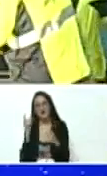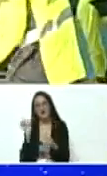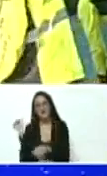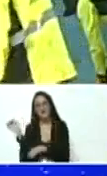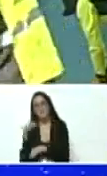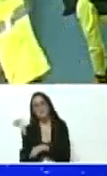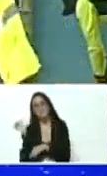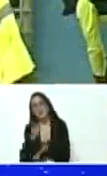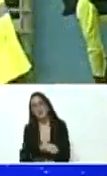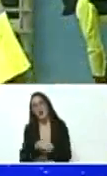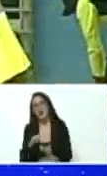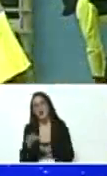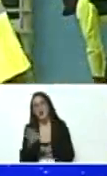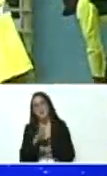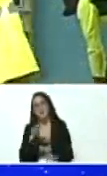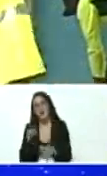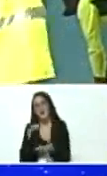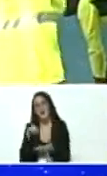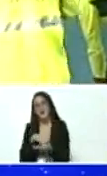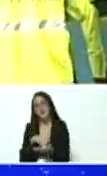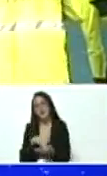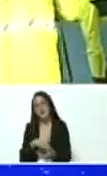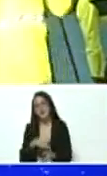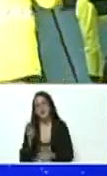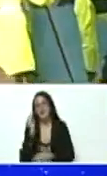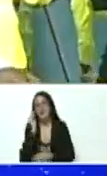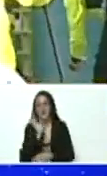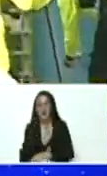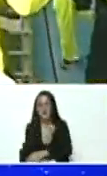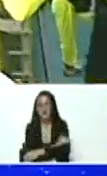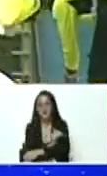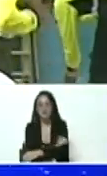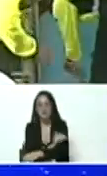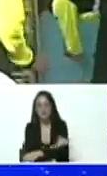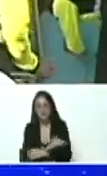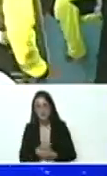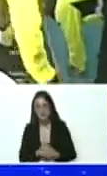Miami. Entonces salió Guanipa. Y salió el bobo, bolón, ¿cómo se llama?